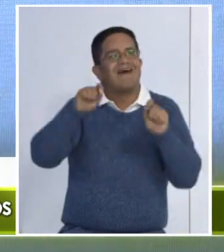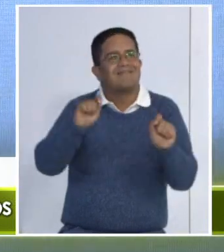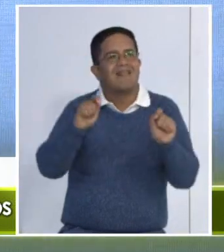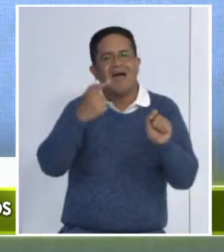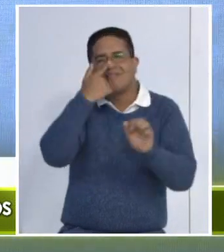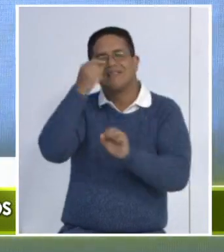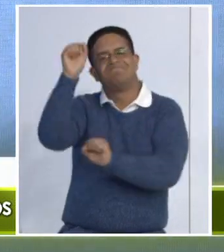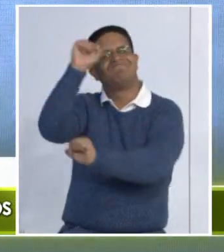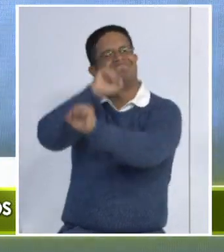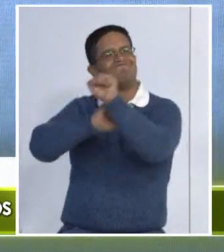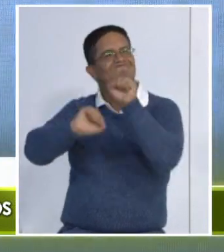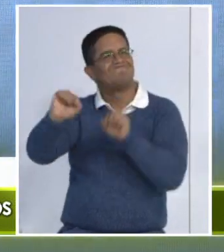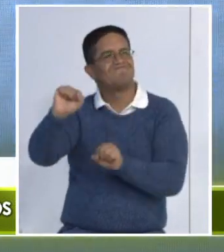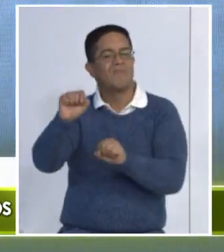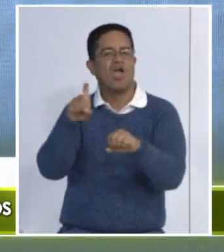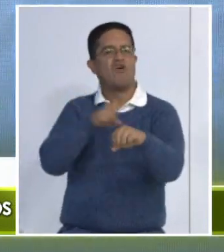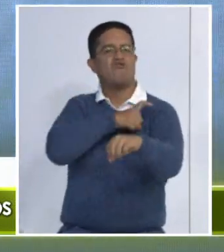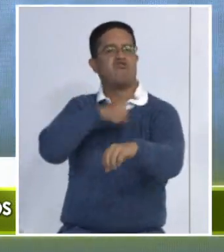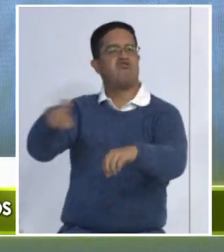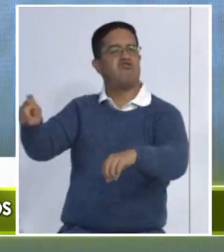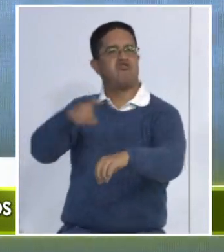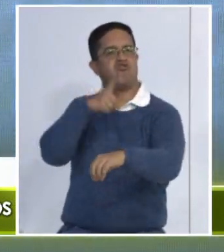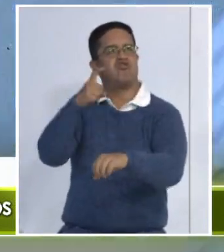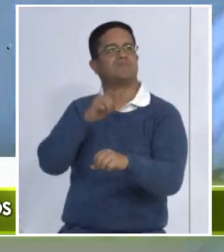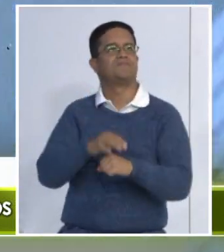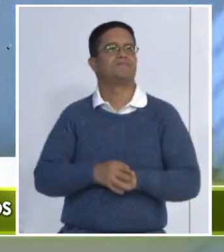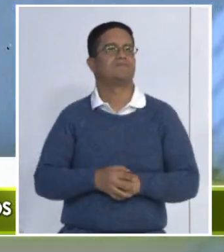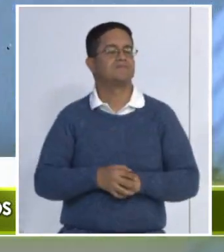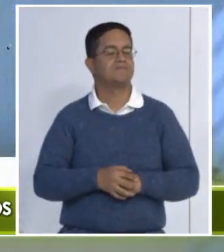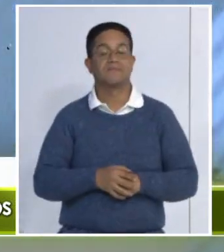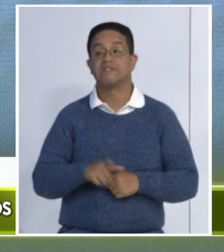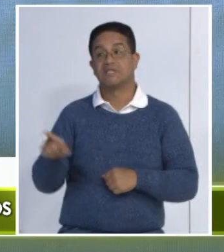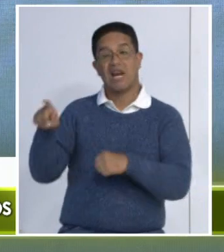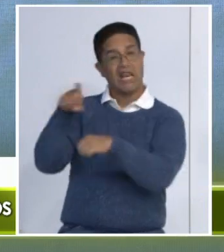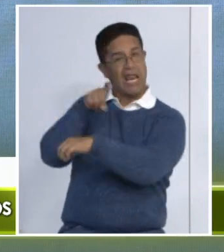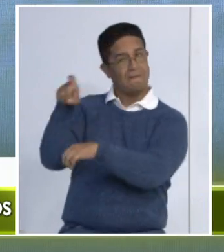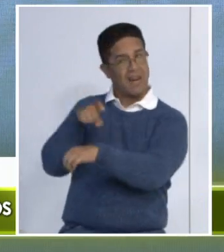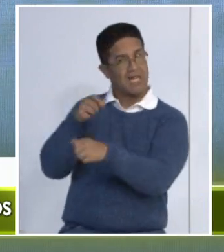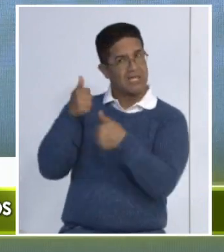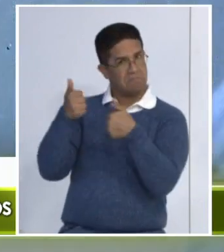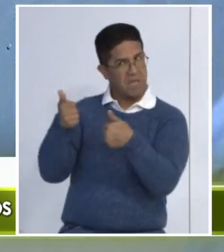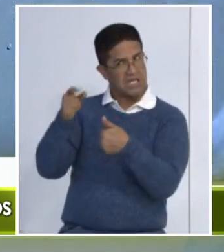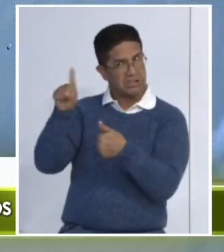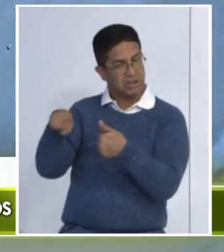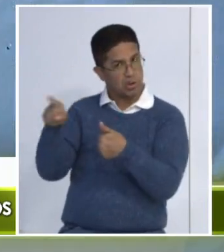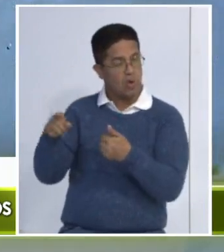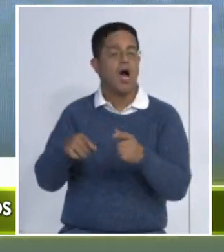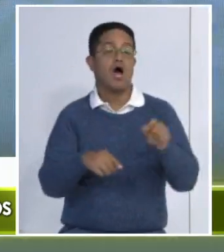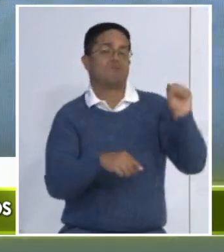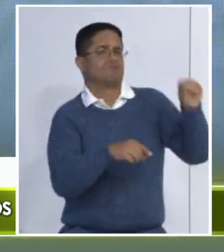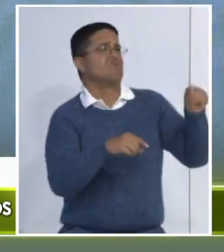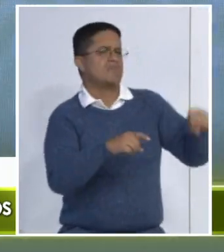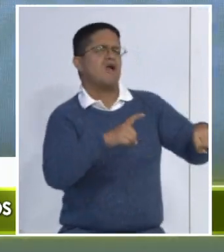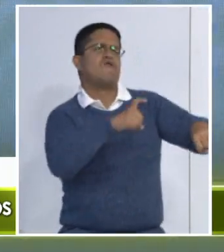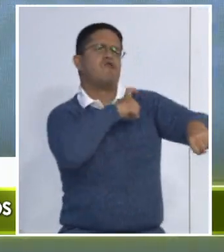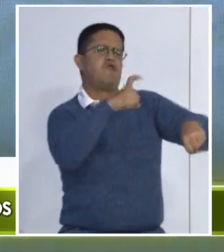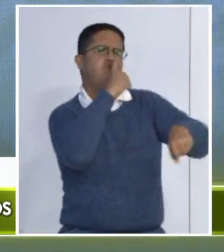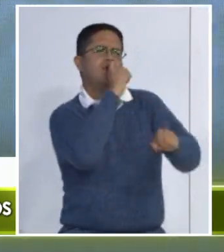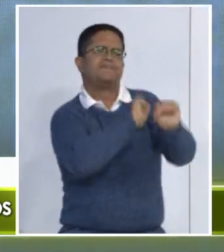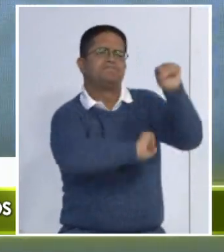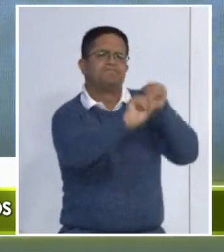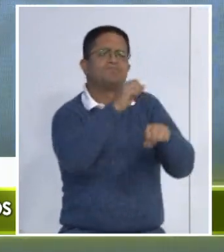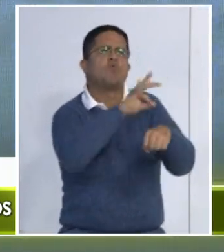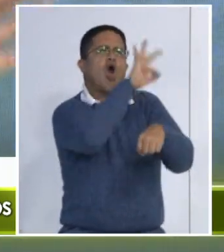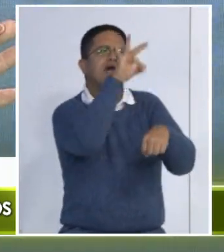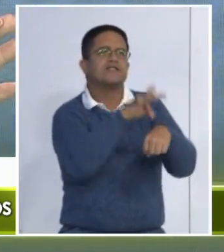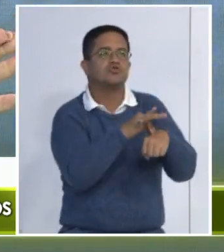medidas de precaución para tratar de evitar de contagiarme. ¿Repelentes funcionan? ¿Perdón? ¿Los repelentes? Sí, los repelentes funcionan muchísimo.